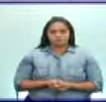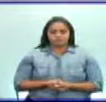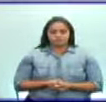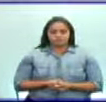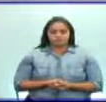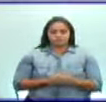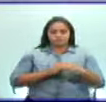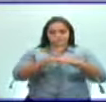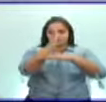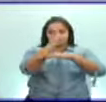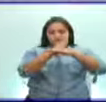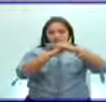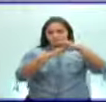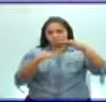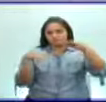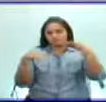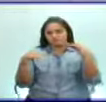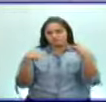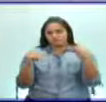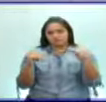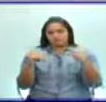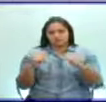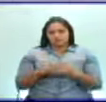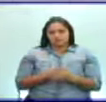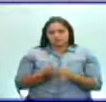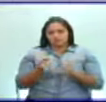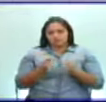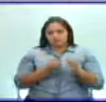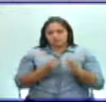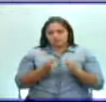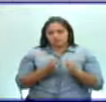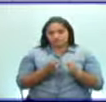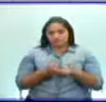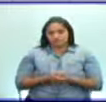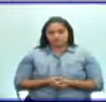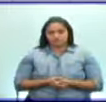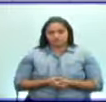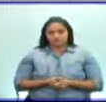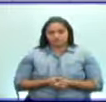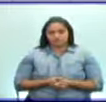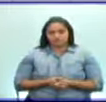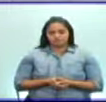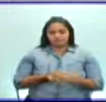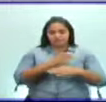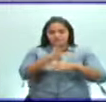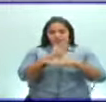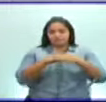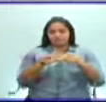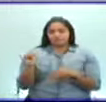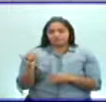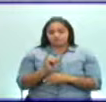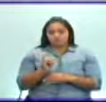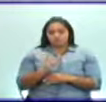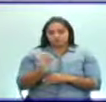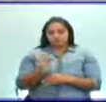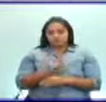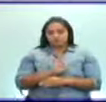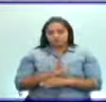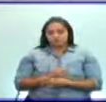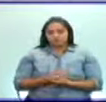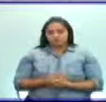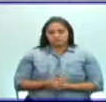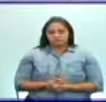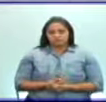intersecto, cuando hay en el 0 de la función, va a ser x1 igual 0 y el intersecto también va a ser 0. Por eso, de forma fácil, este asistente es muy